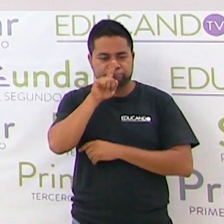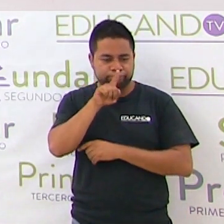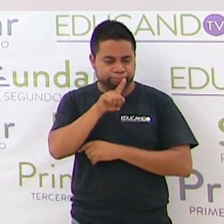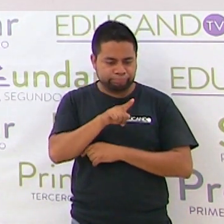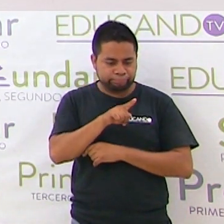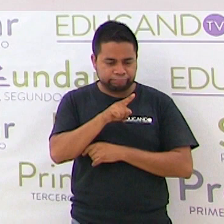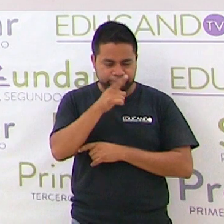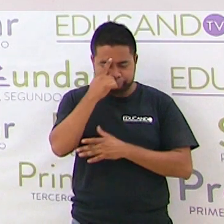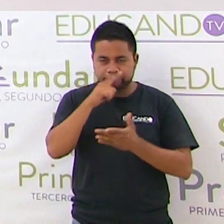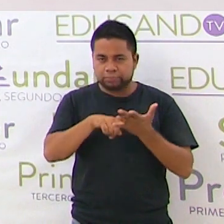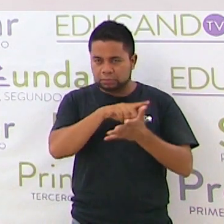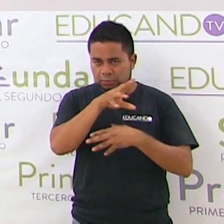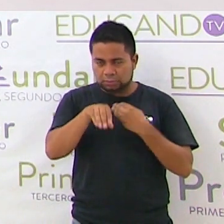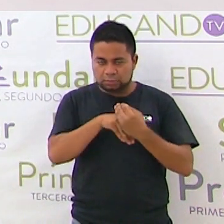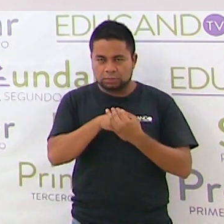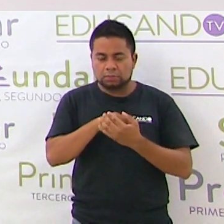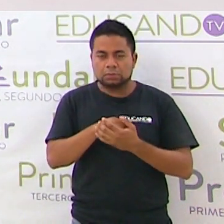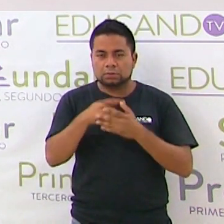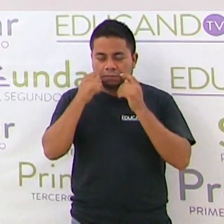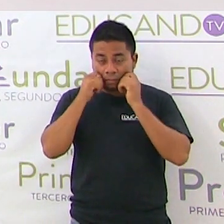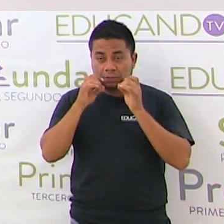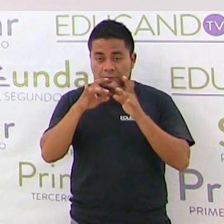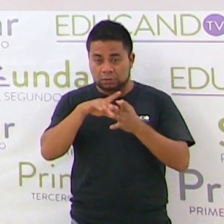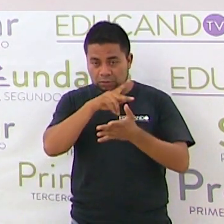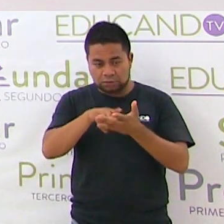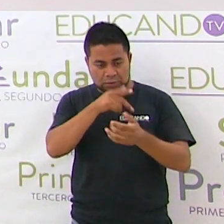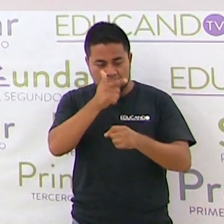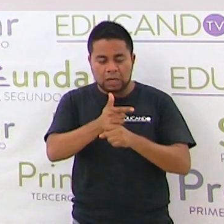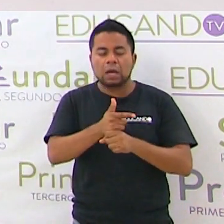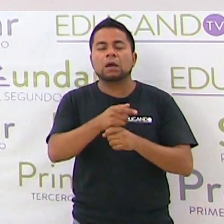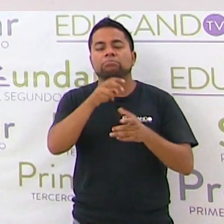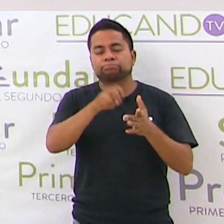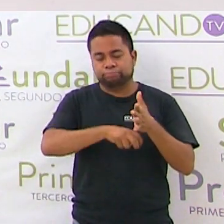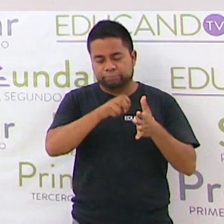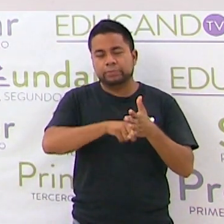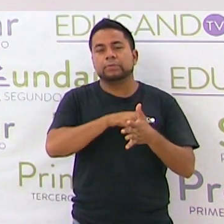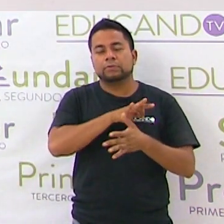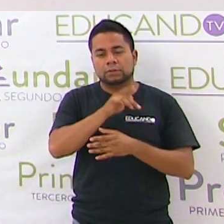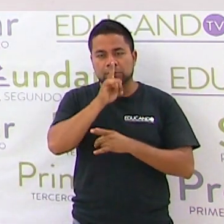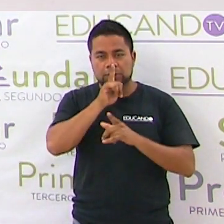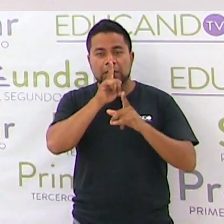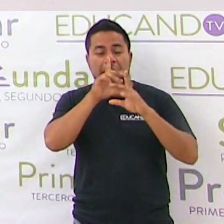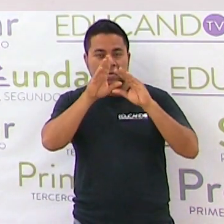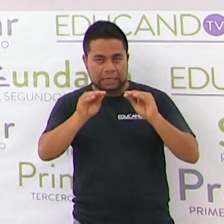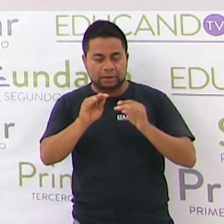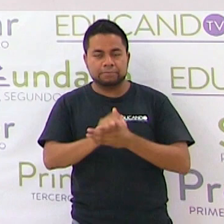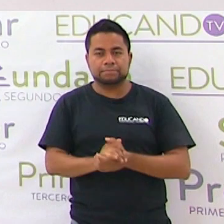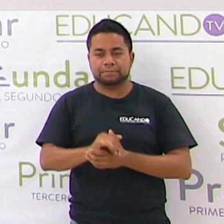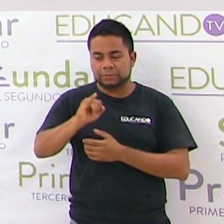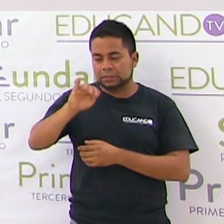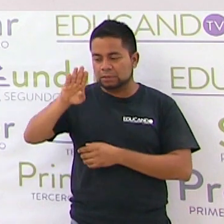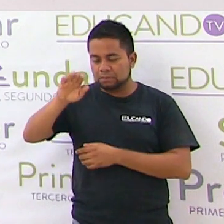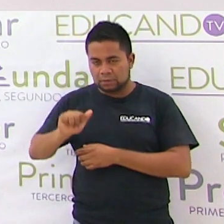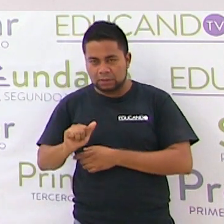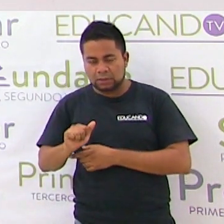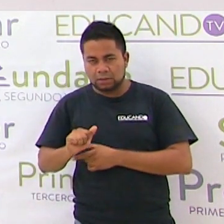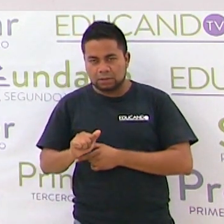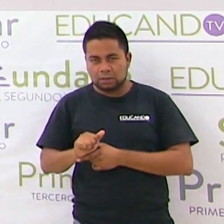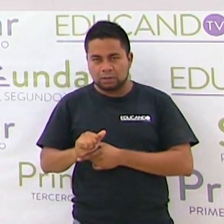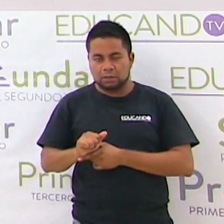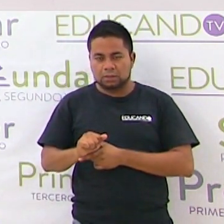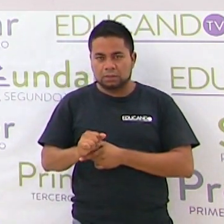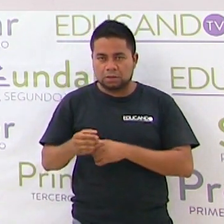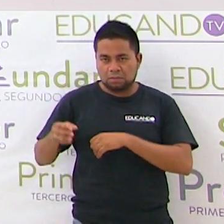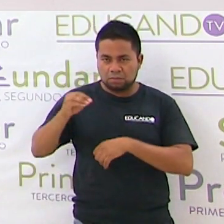Creo que nada más. De todas formas, si nos la encontramos de nuevo, la corregimos. Callada. Iba. Iba no